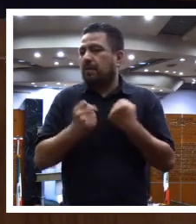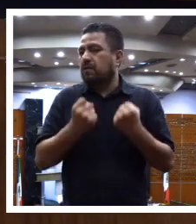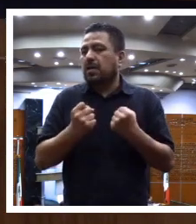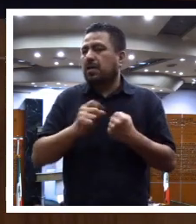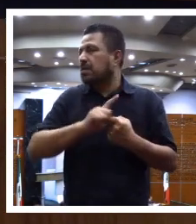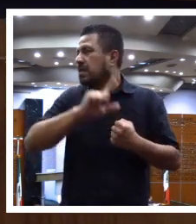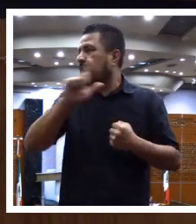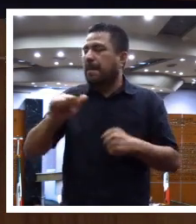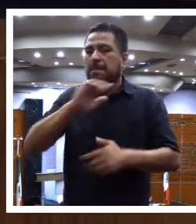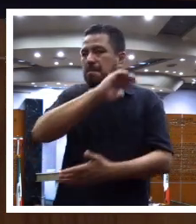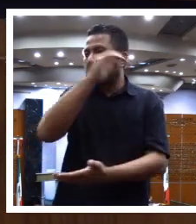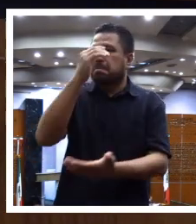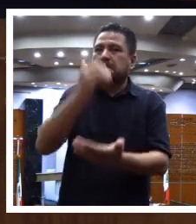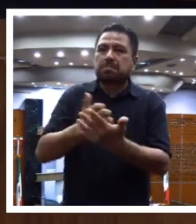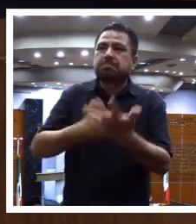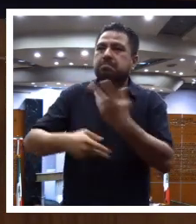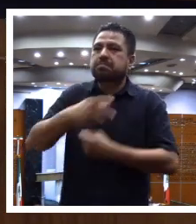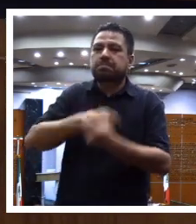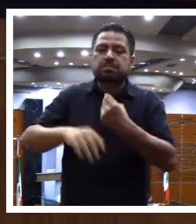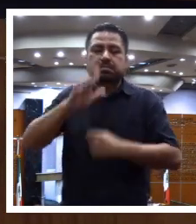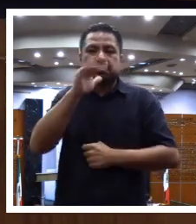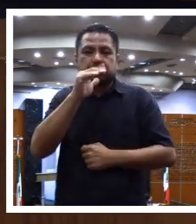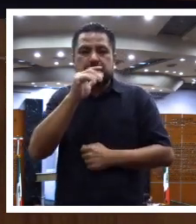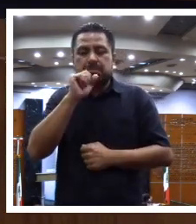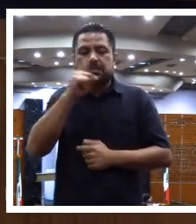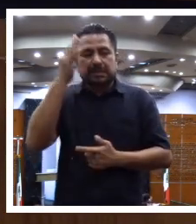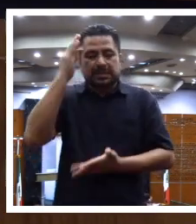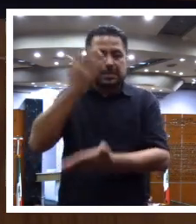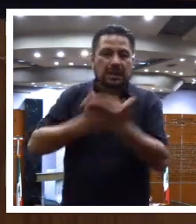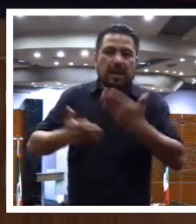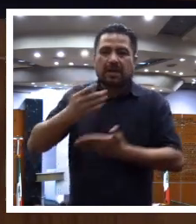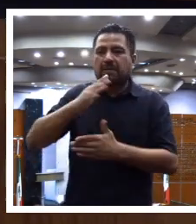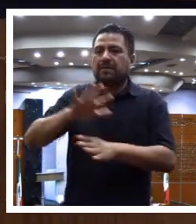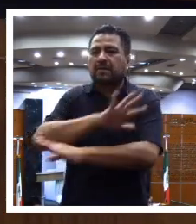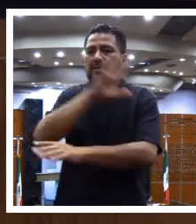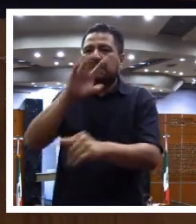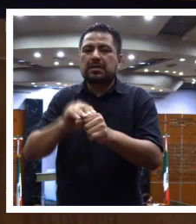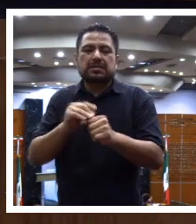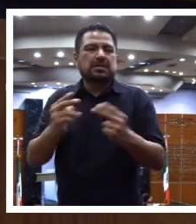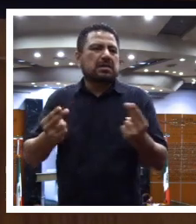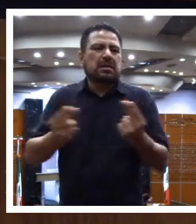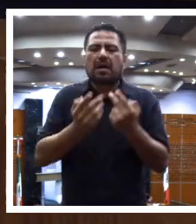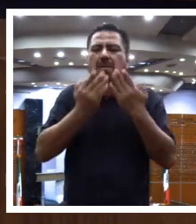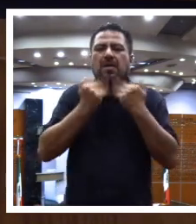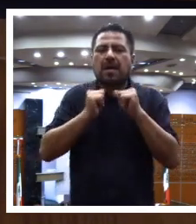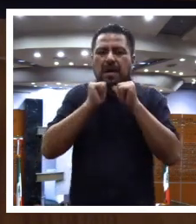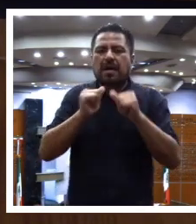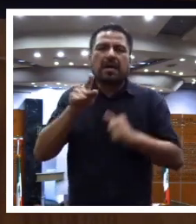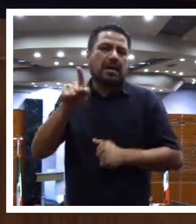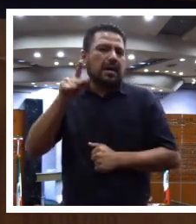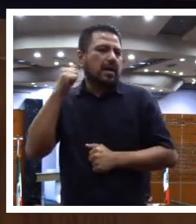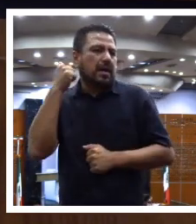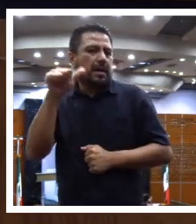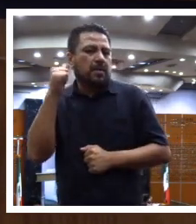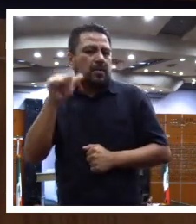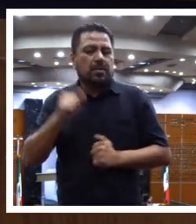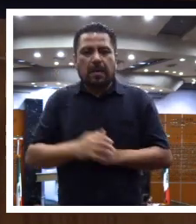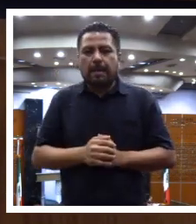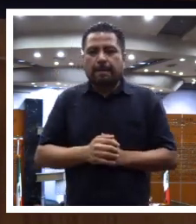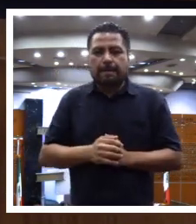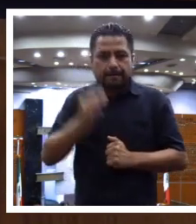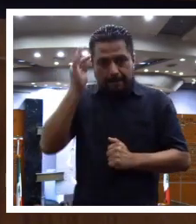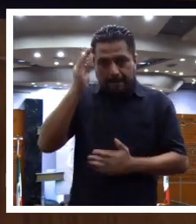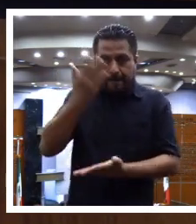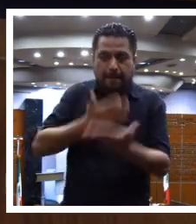provocó una parálisis económica y de servicio en todos los sentidos y necesidades de nuestro querido Acapulco.